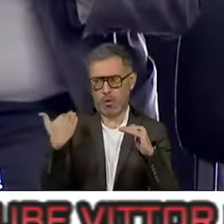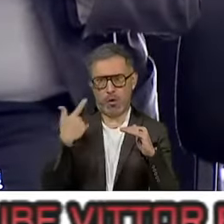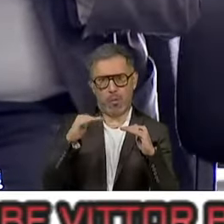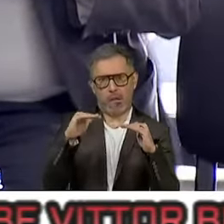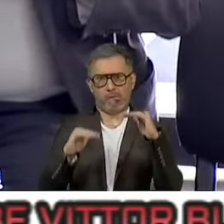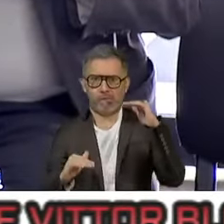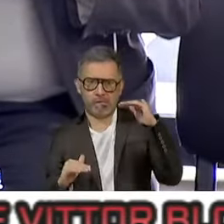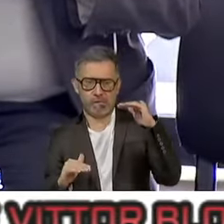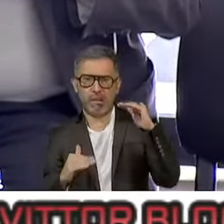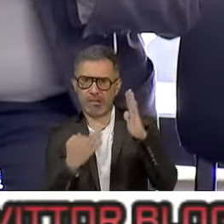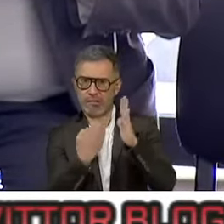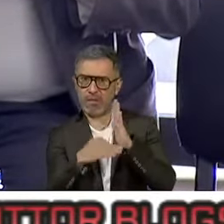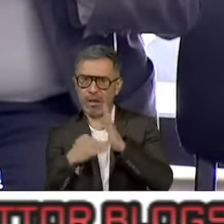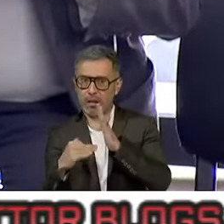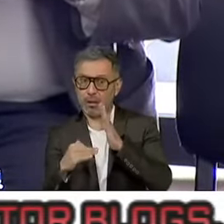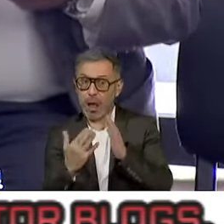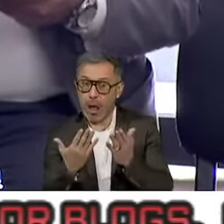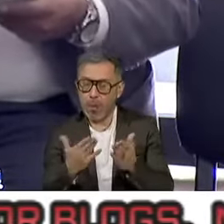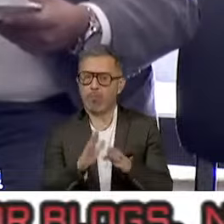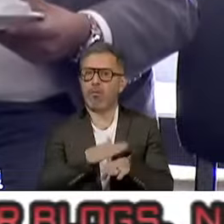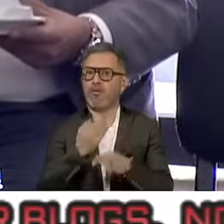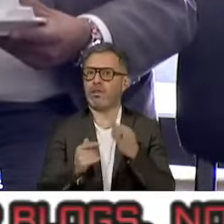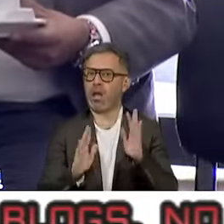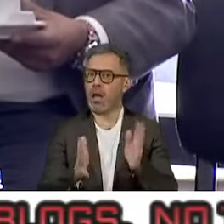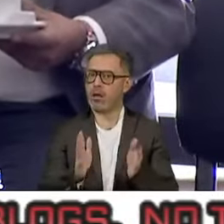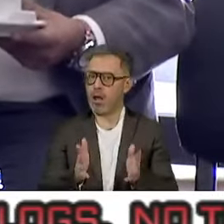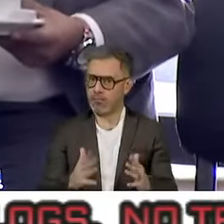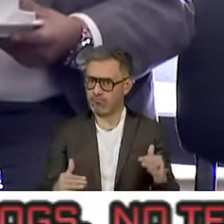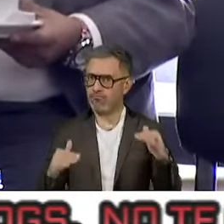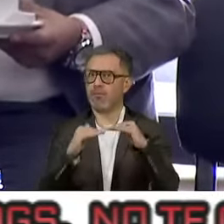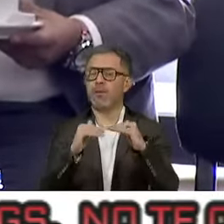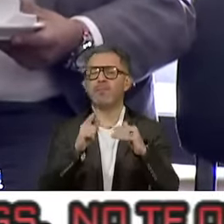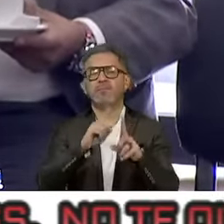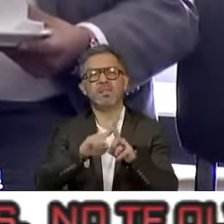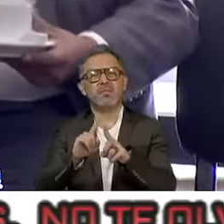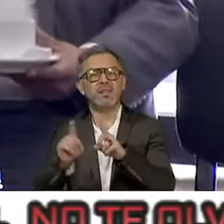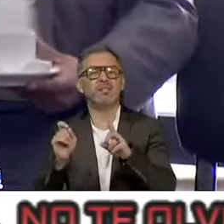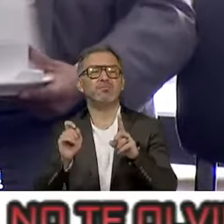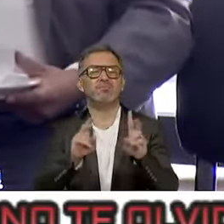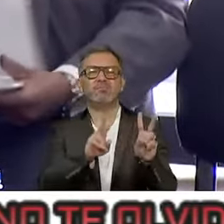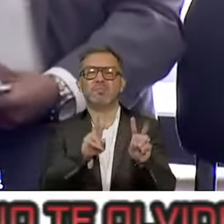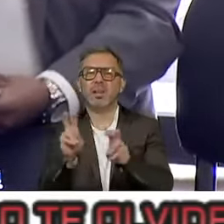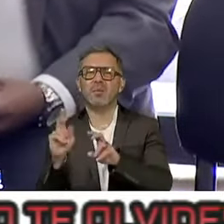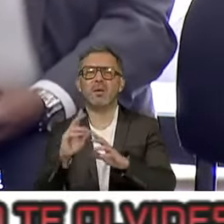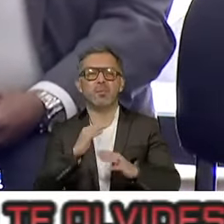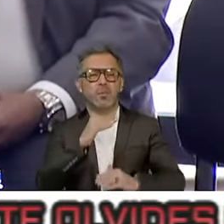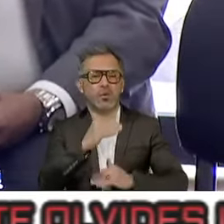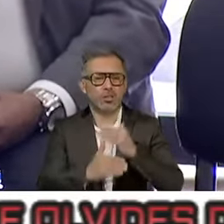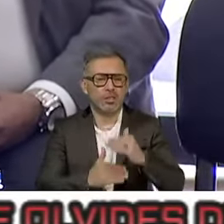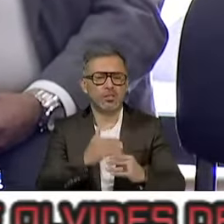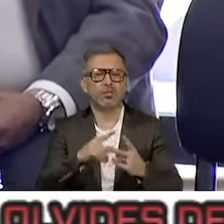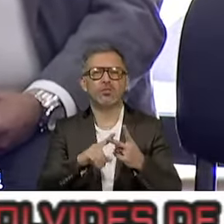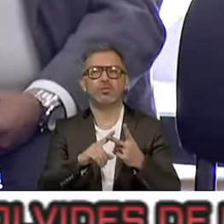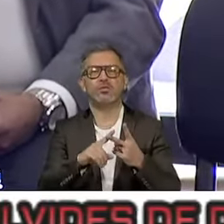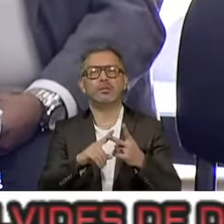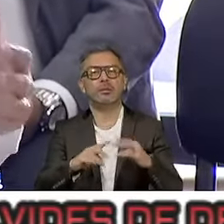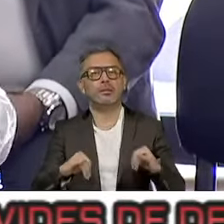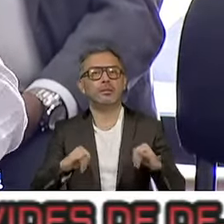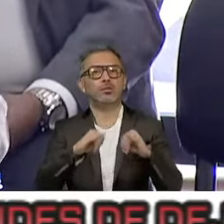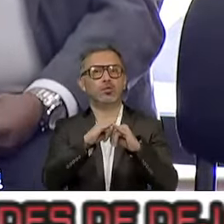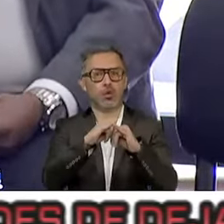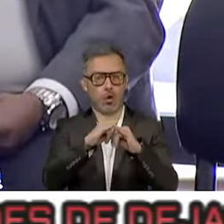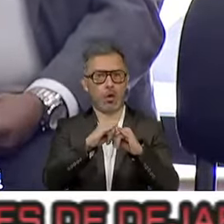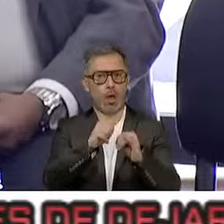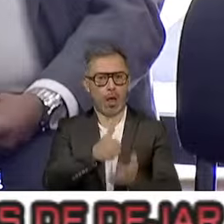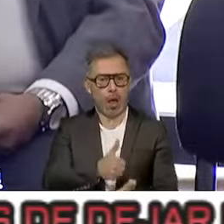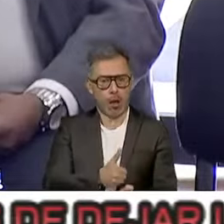muchos casos, procesos, instituciones que han apuntalado al desarrollo